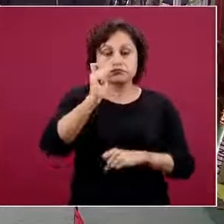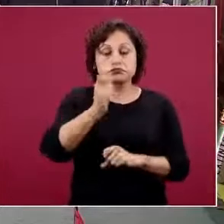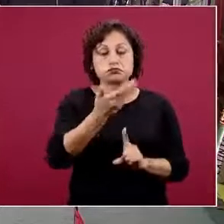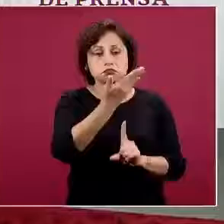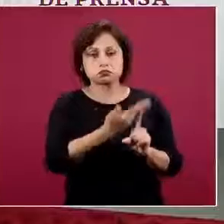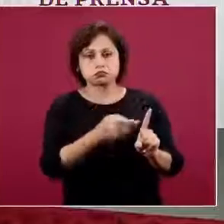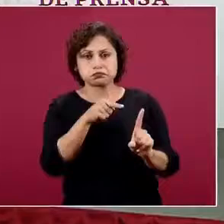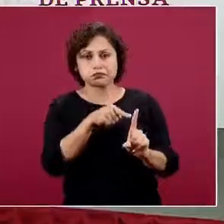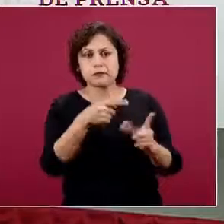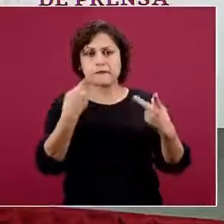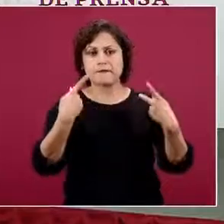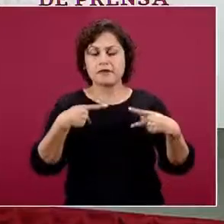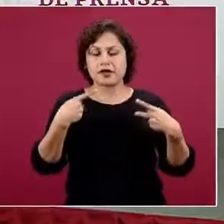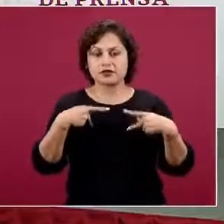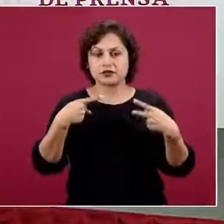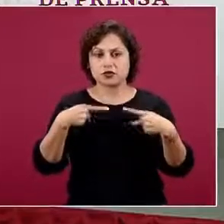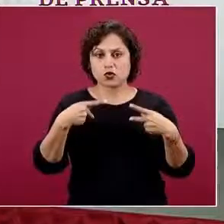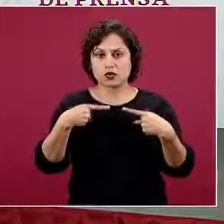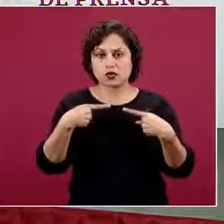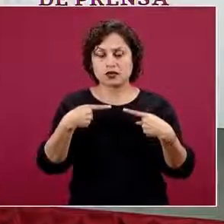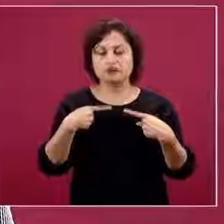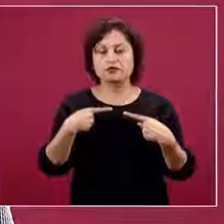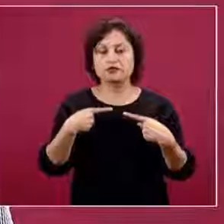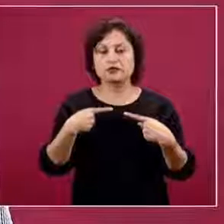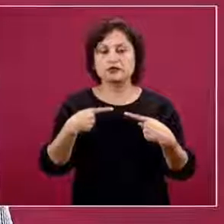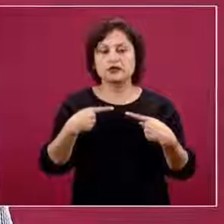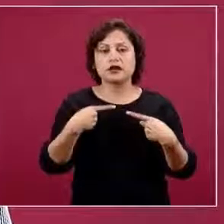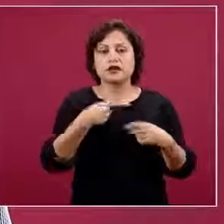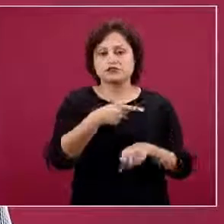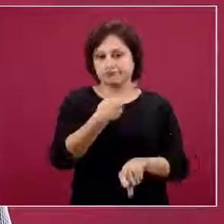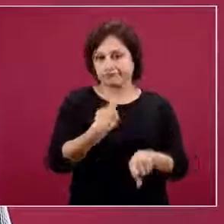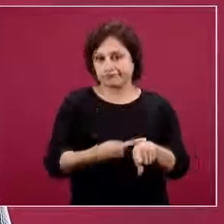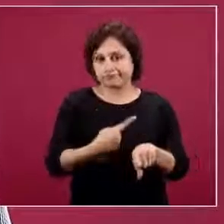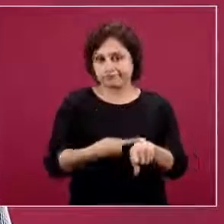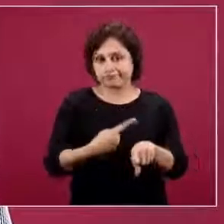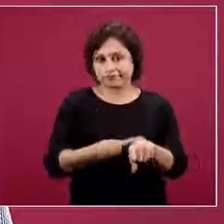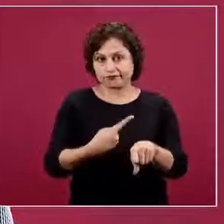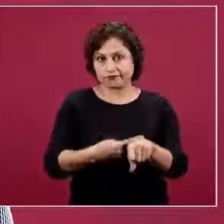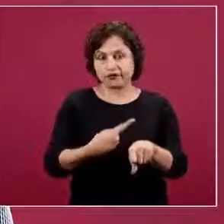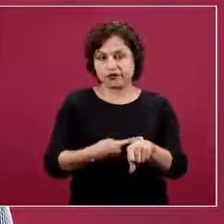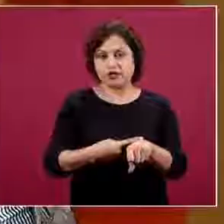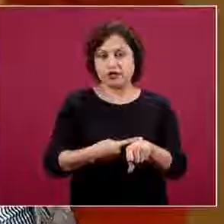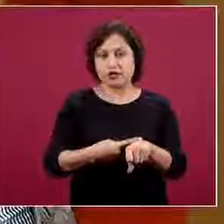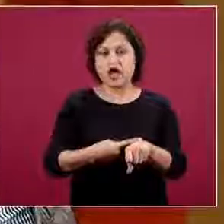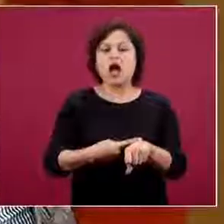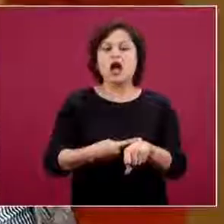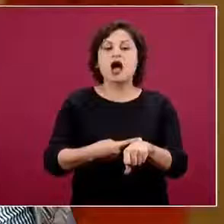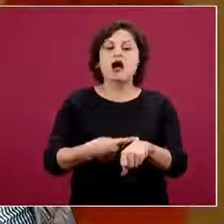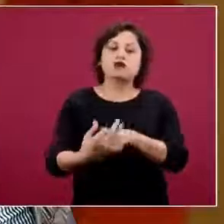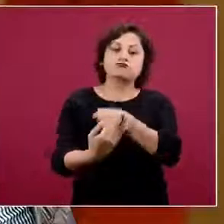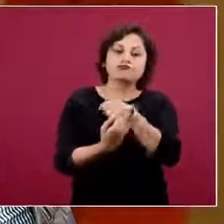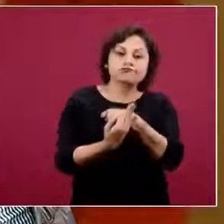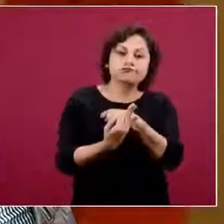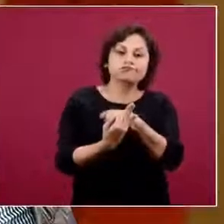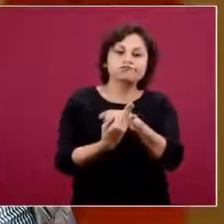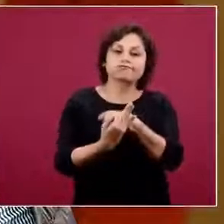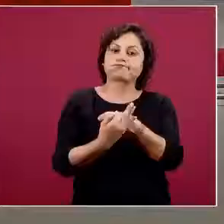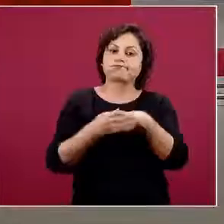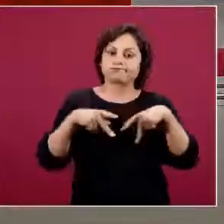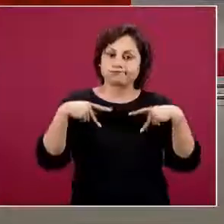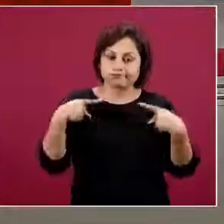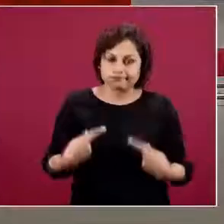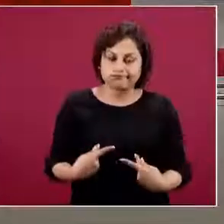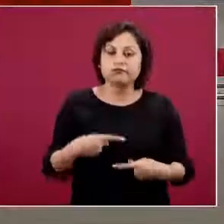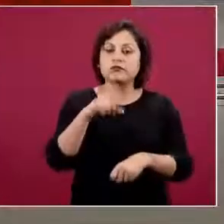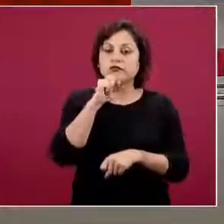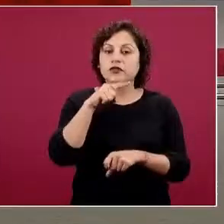persona que padecía de enfermedades autoinmunes, también tenía antecedentes de